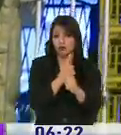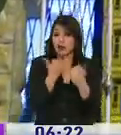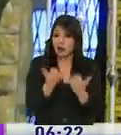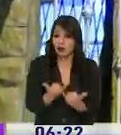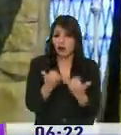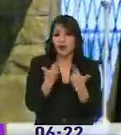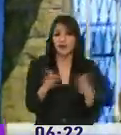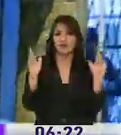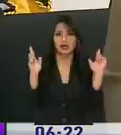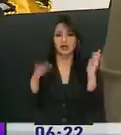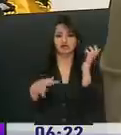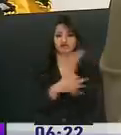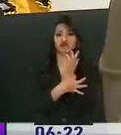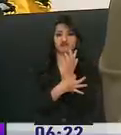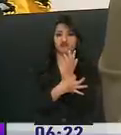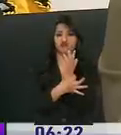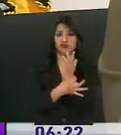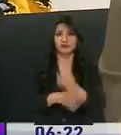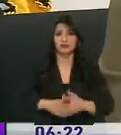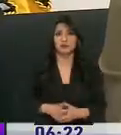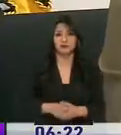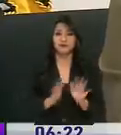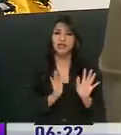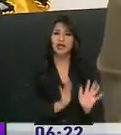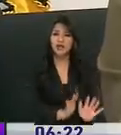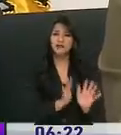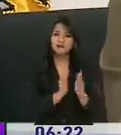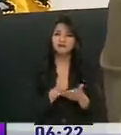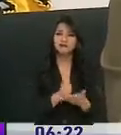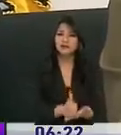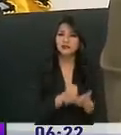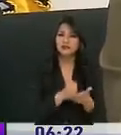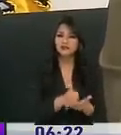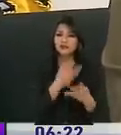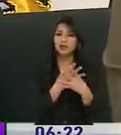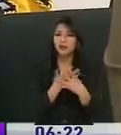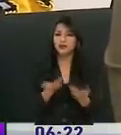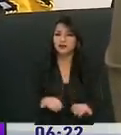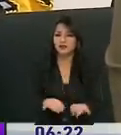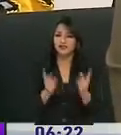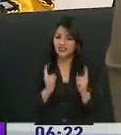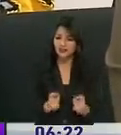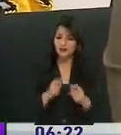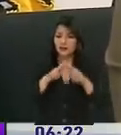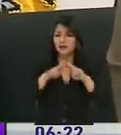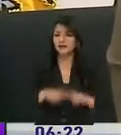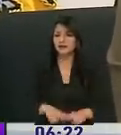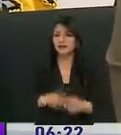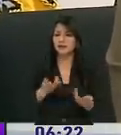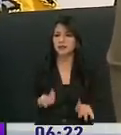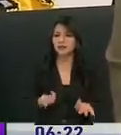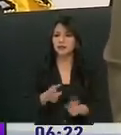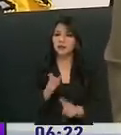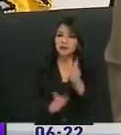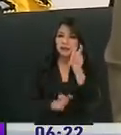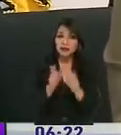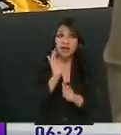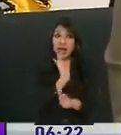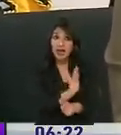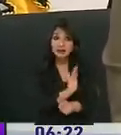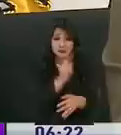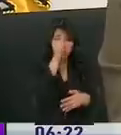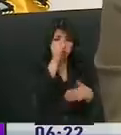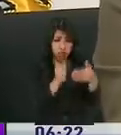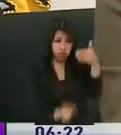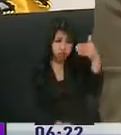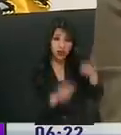grillete electrónico. Estas son las medidas de beneficio penitenciario que tienen que ser revisadas. Personas con este comportamiento